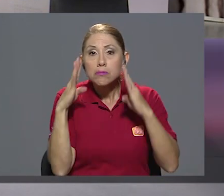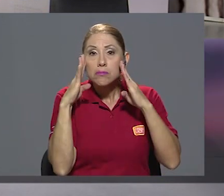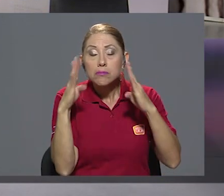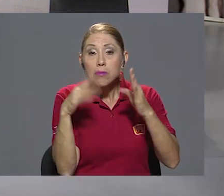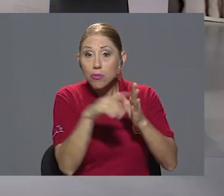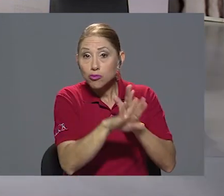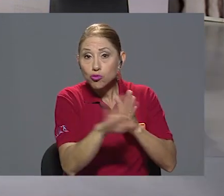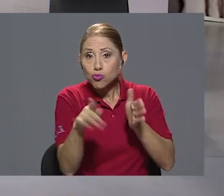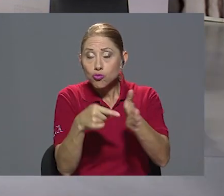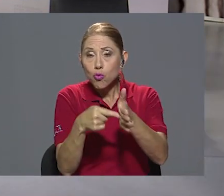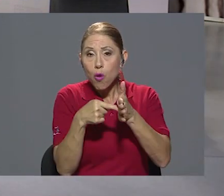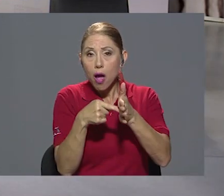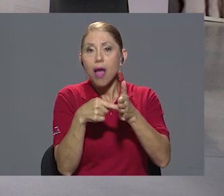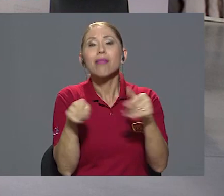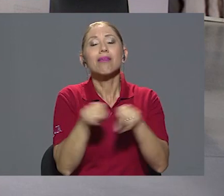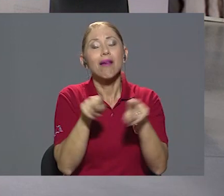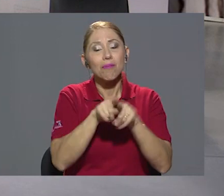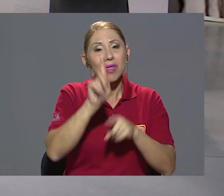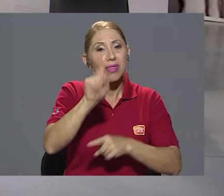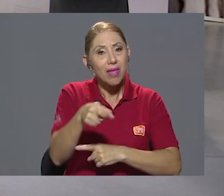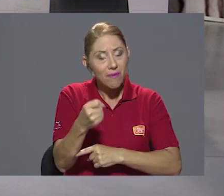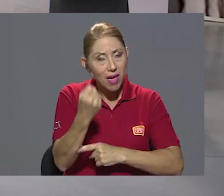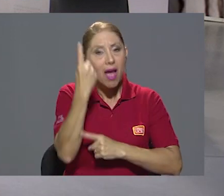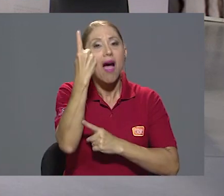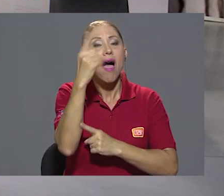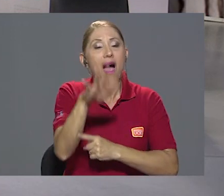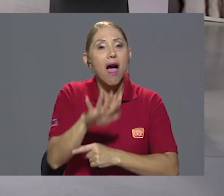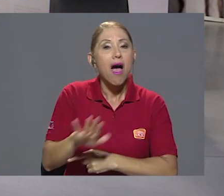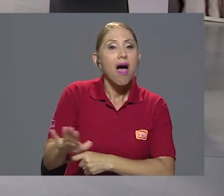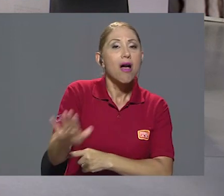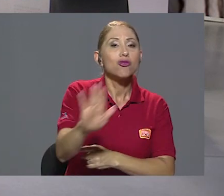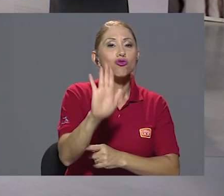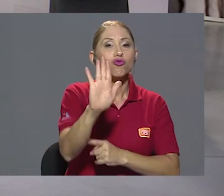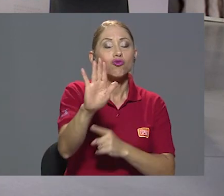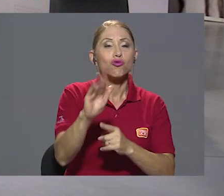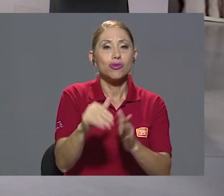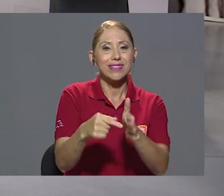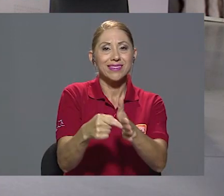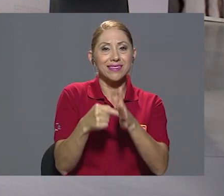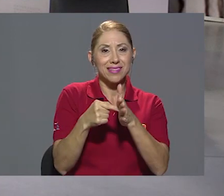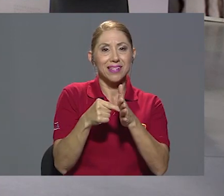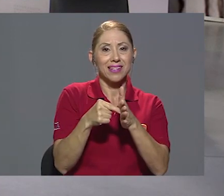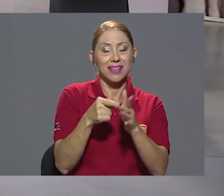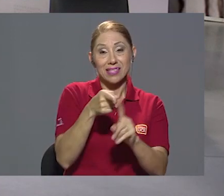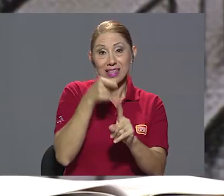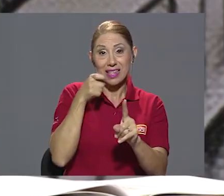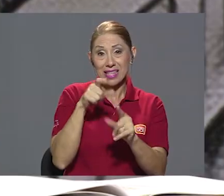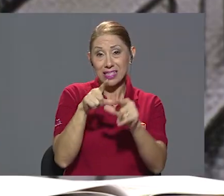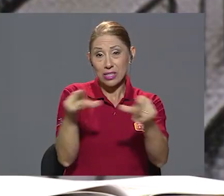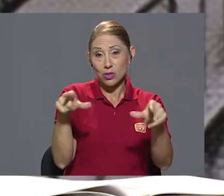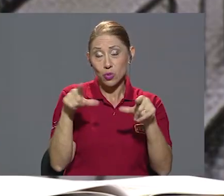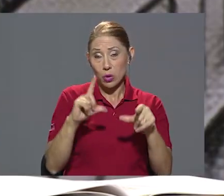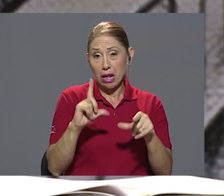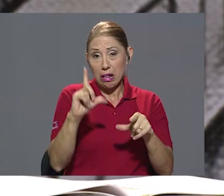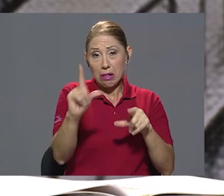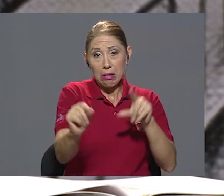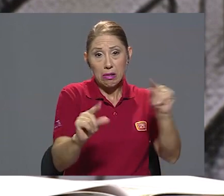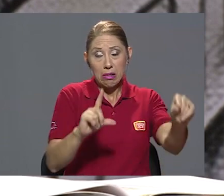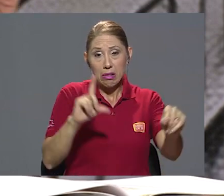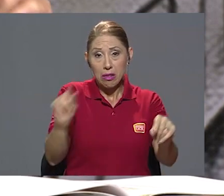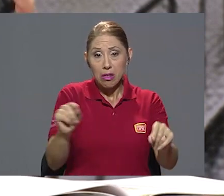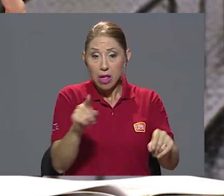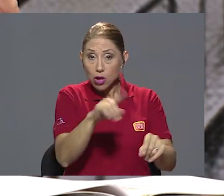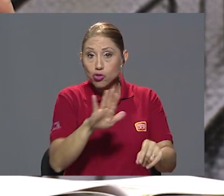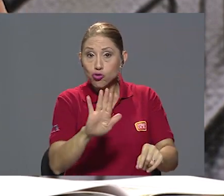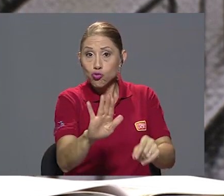bueno, también hay que aprender a leer las exigencias que vienen desde esas zonas, porque no son las